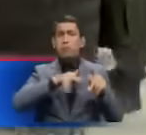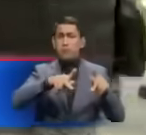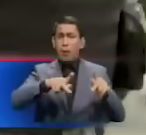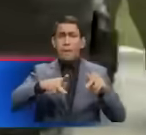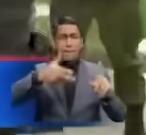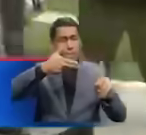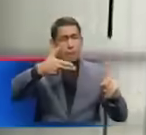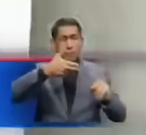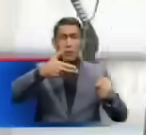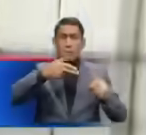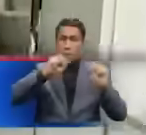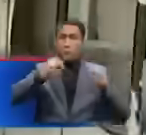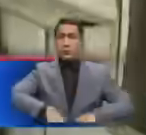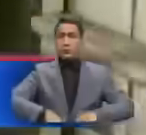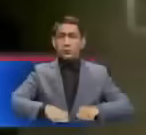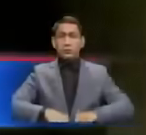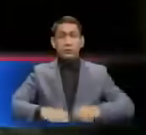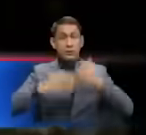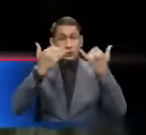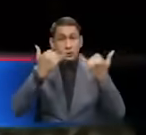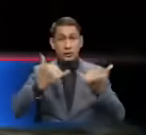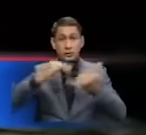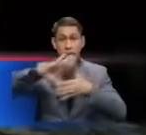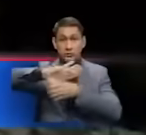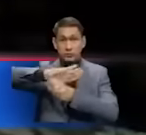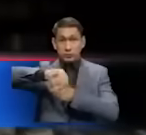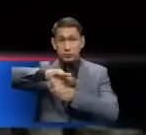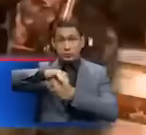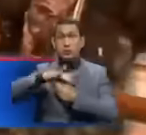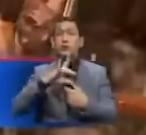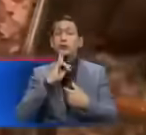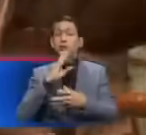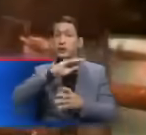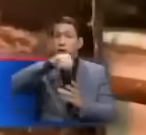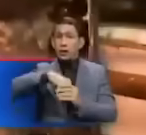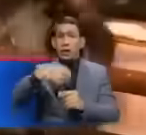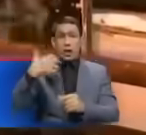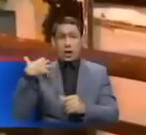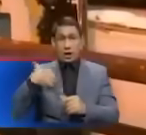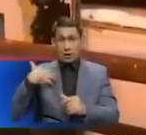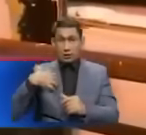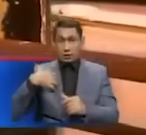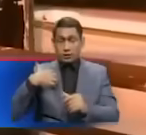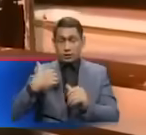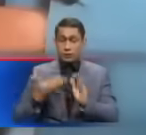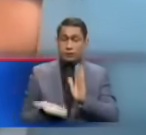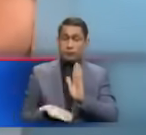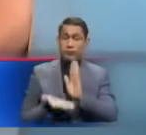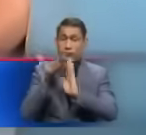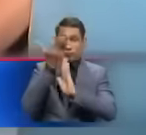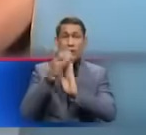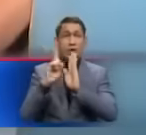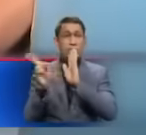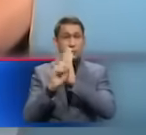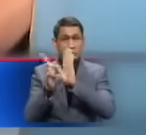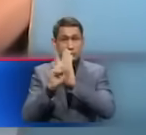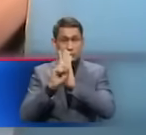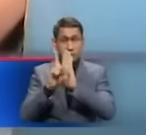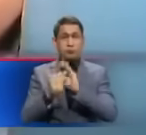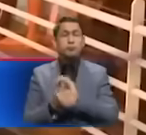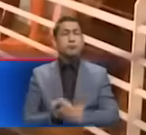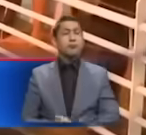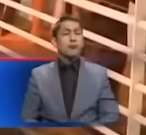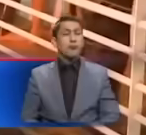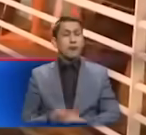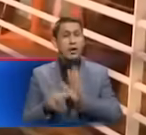escalada de la violencia provocó que la Embajada de Estados Unidos en Argentina elevara el nivel de alerta, situando a la ciudad en el nivel de precaución